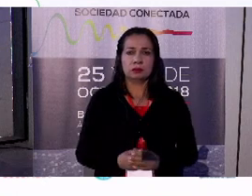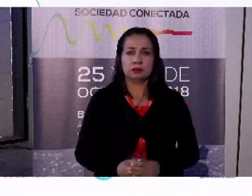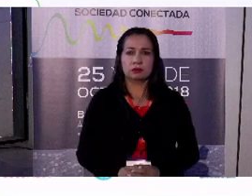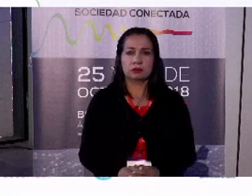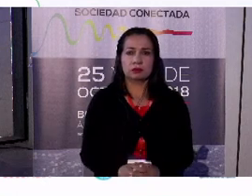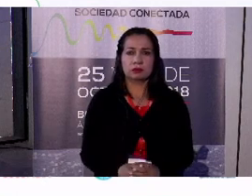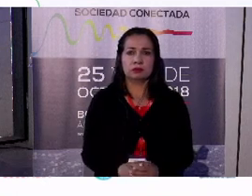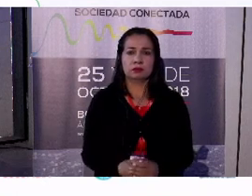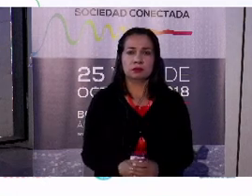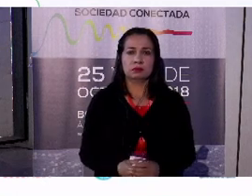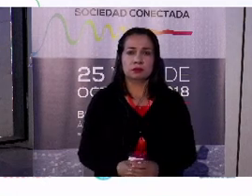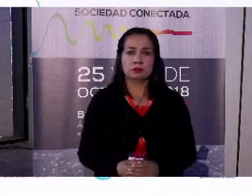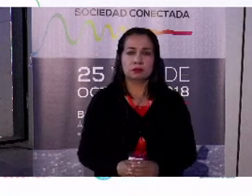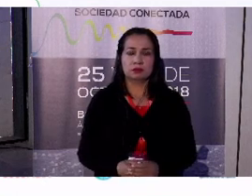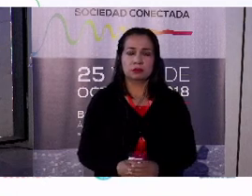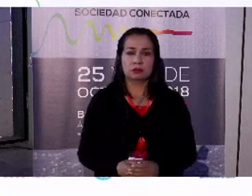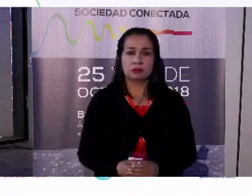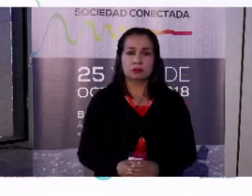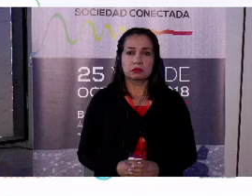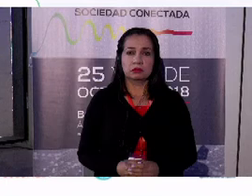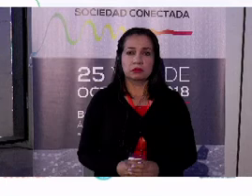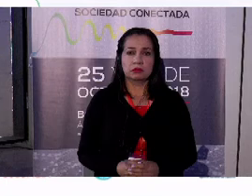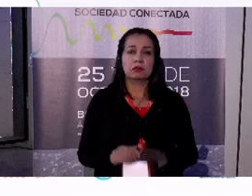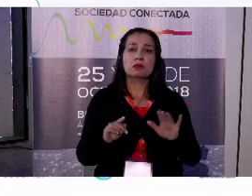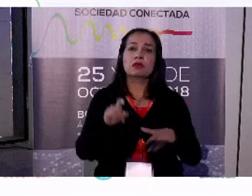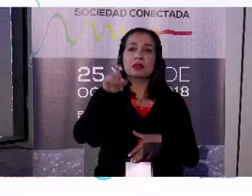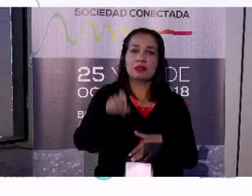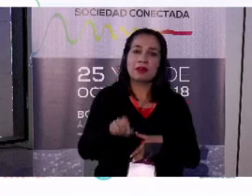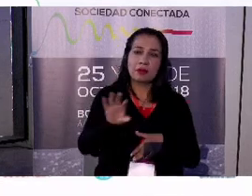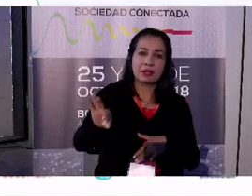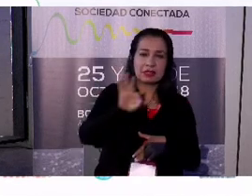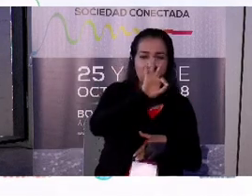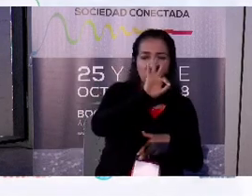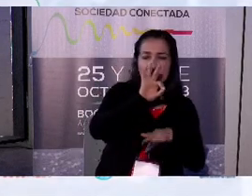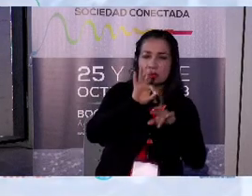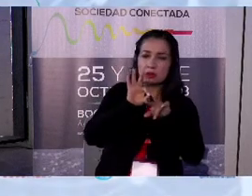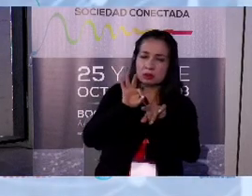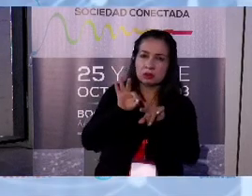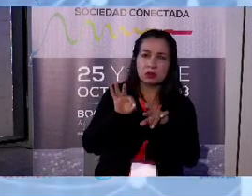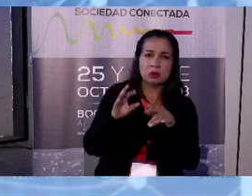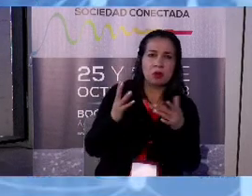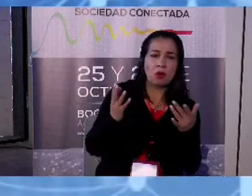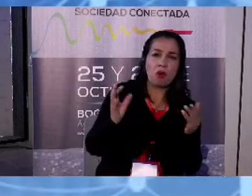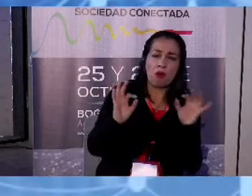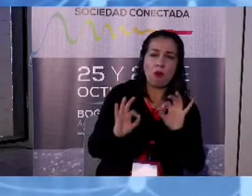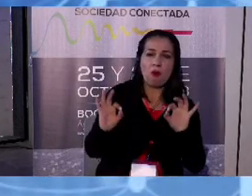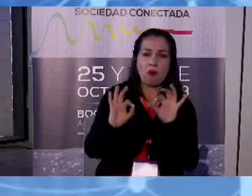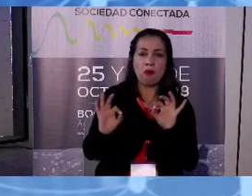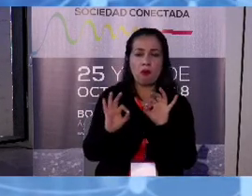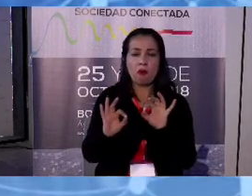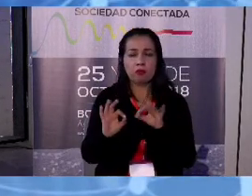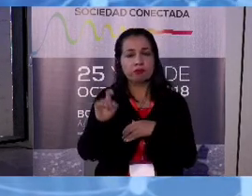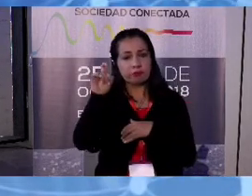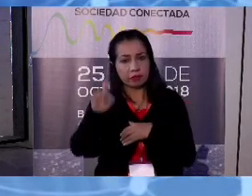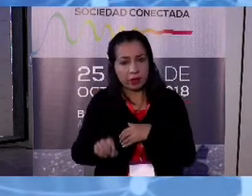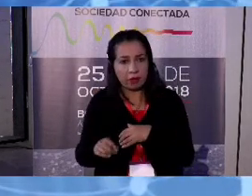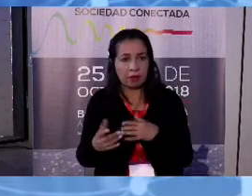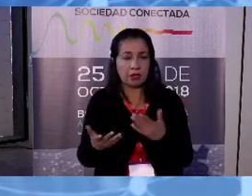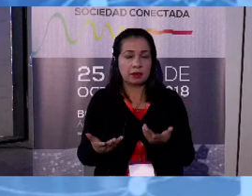costo tiene que escoger seleccionar o si tiene